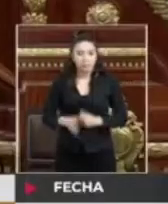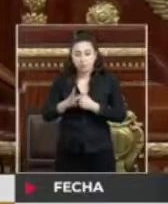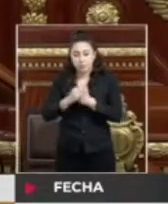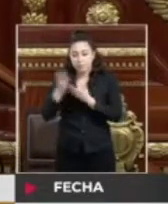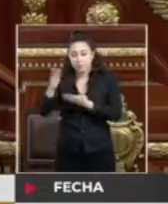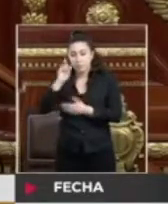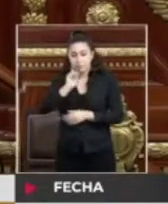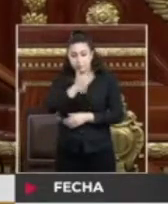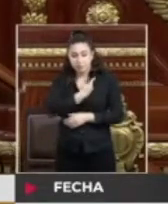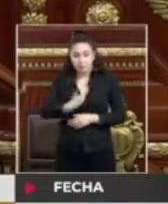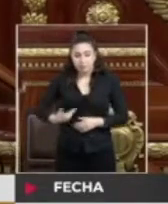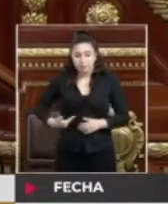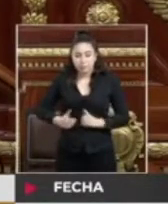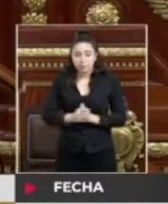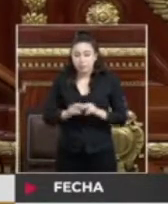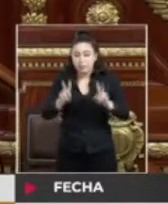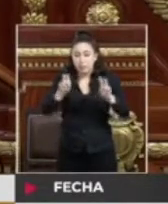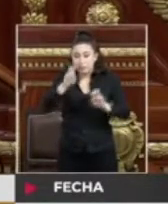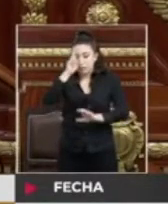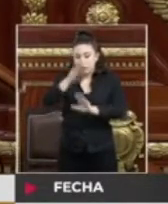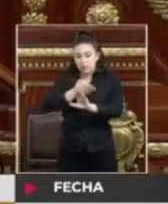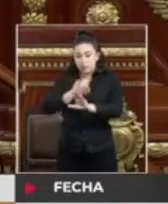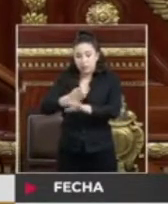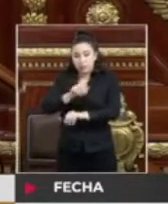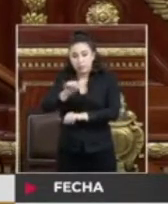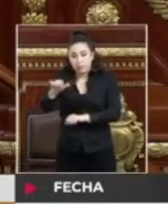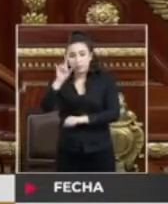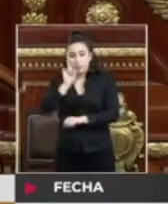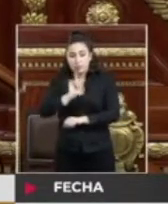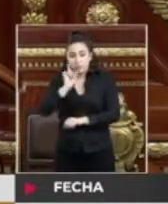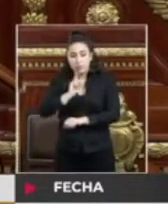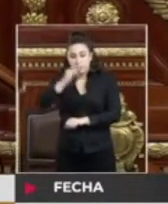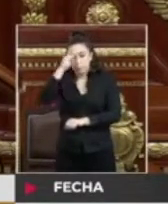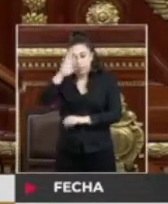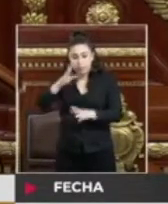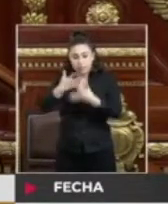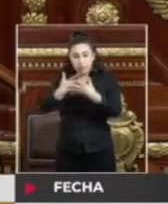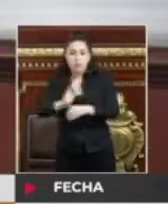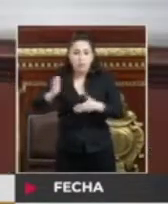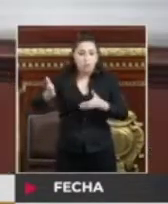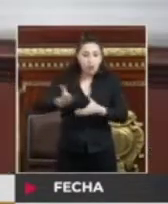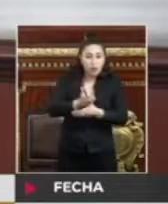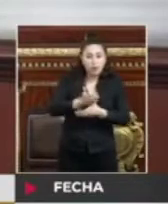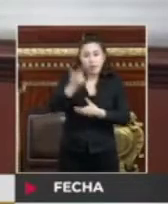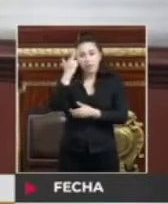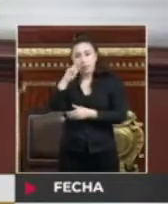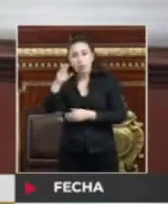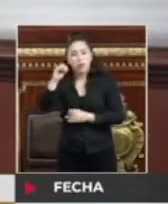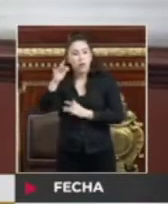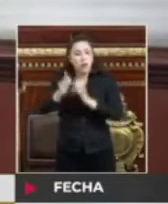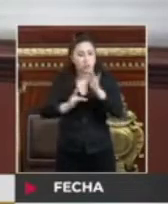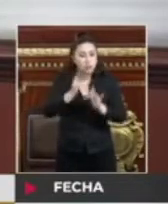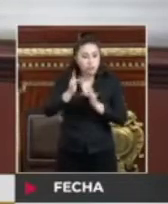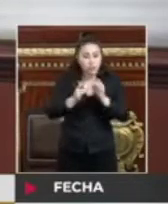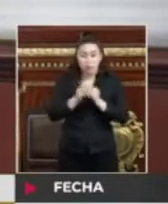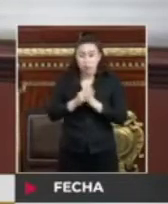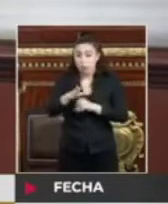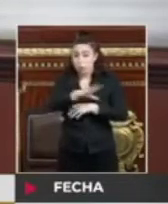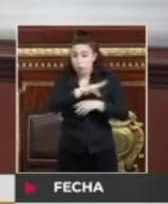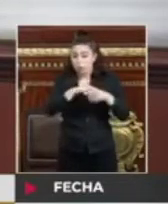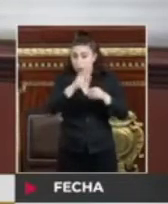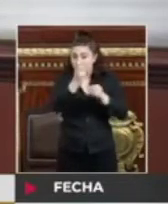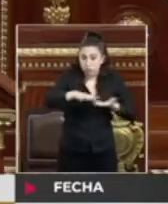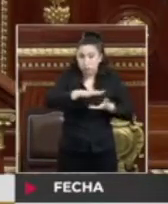cual detalló consistirá en un protocolo de prevención, atención y protección a las mujeres en caso de violencia, que deberá incluir la instalación, mantenimiento